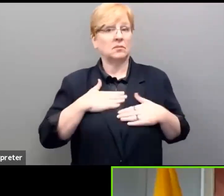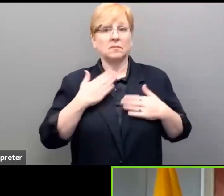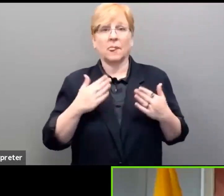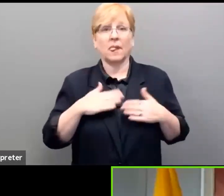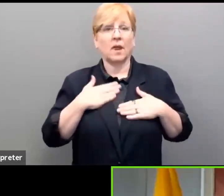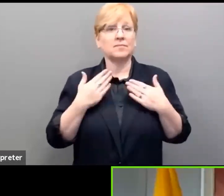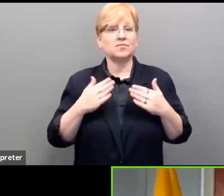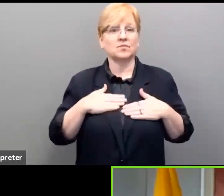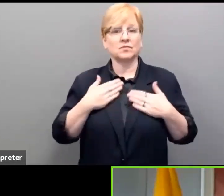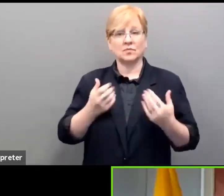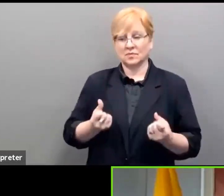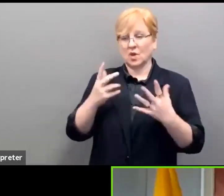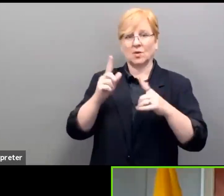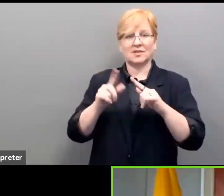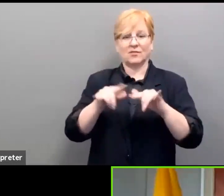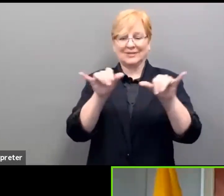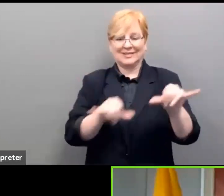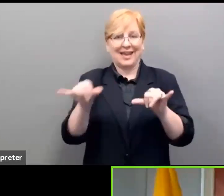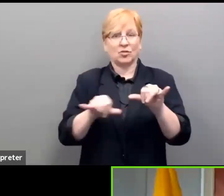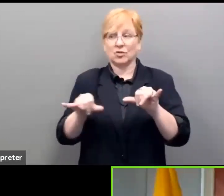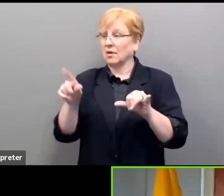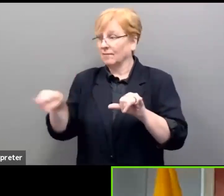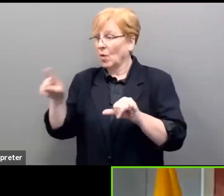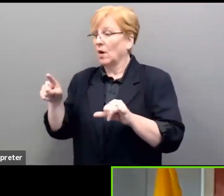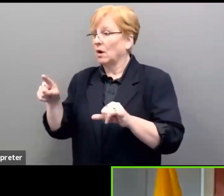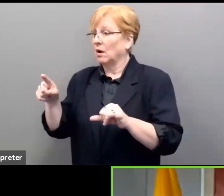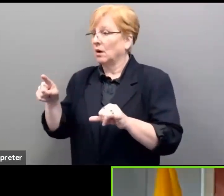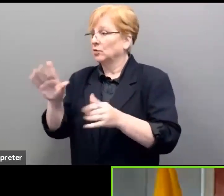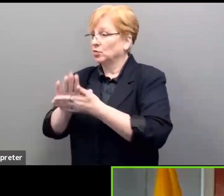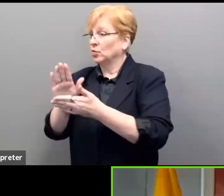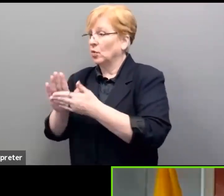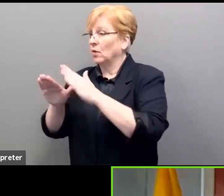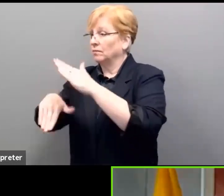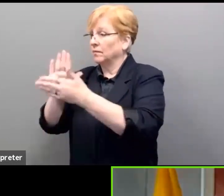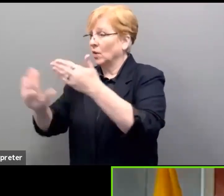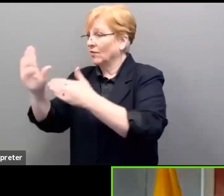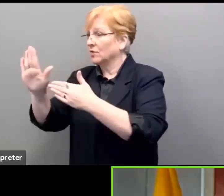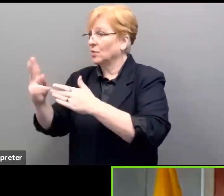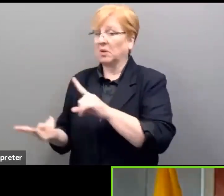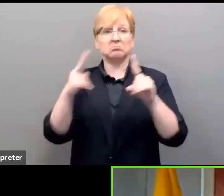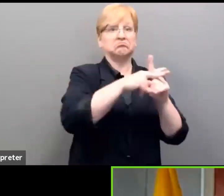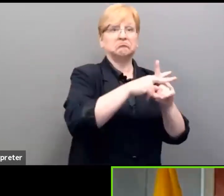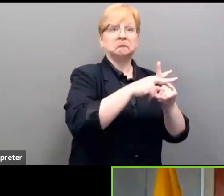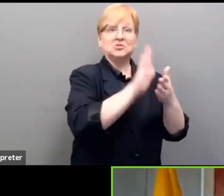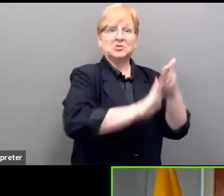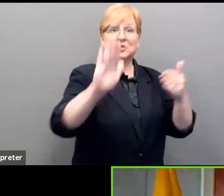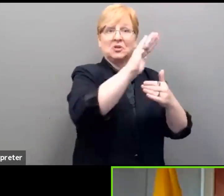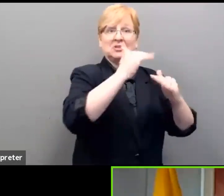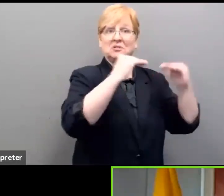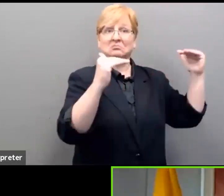y tenemos tiempo limitado dentro de la sala. Y nosotros estamos felices de